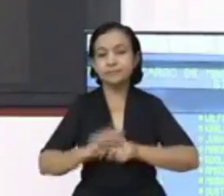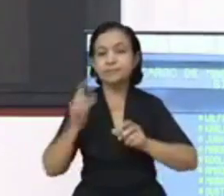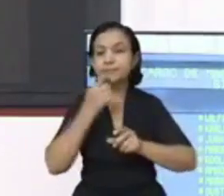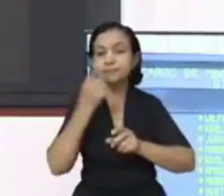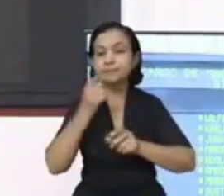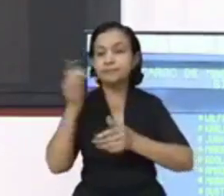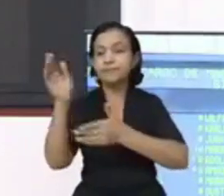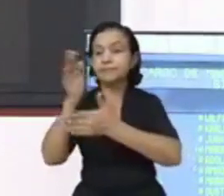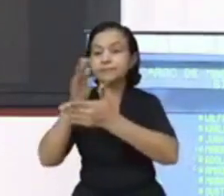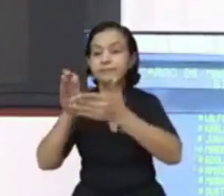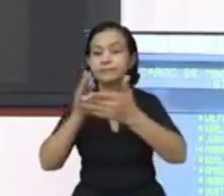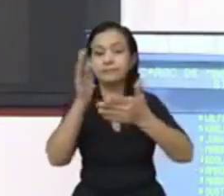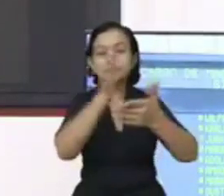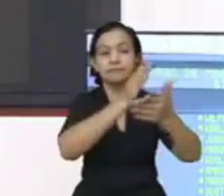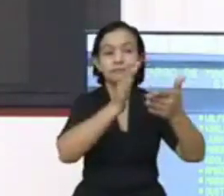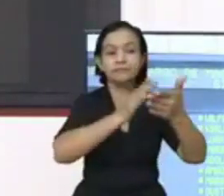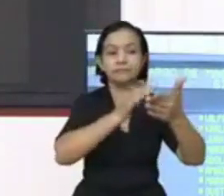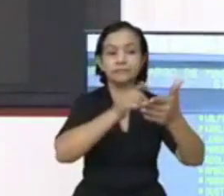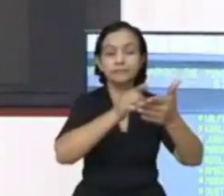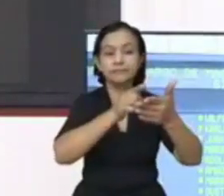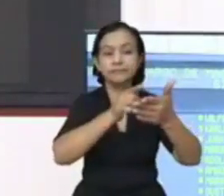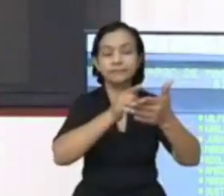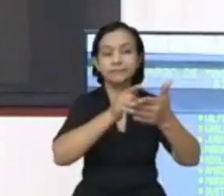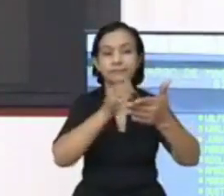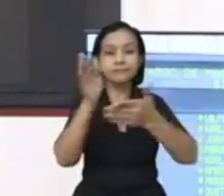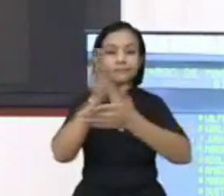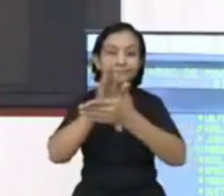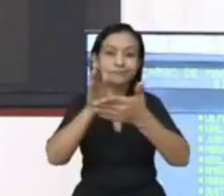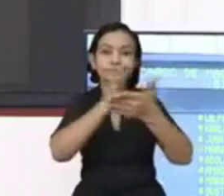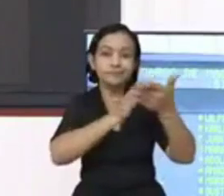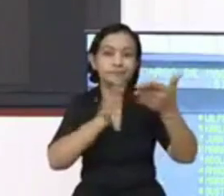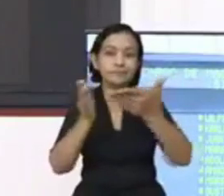con alguna, para variar.